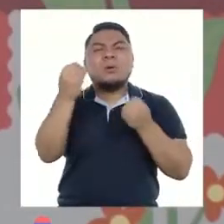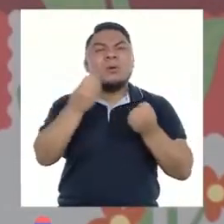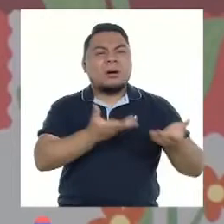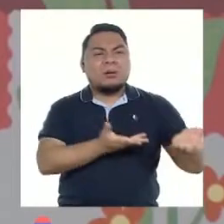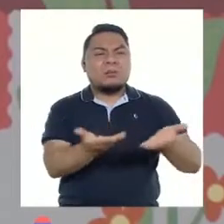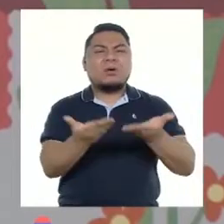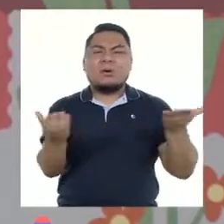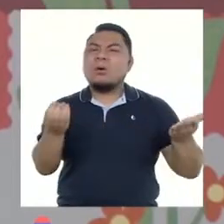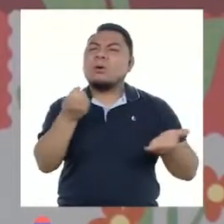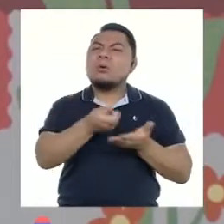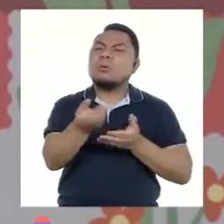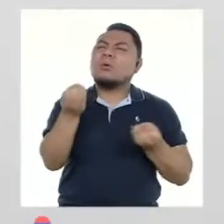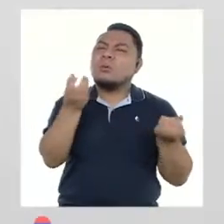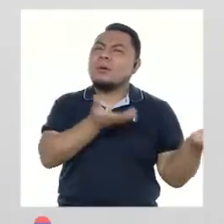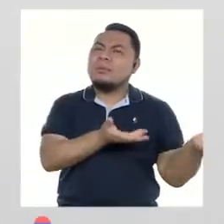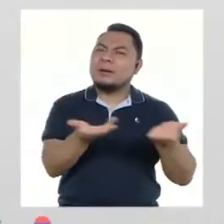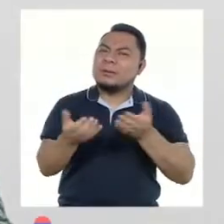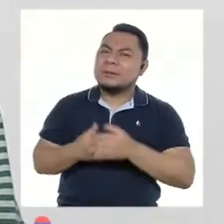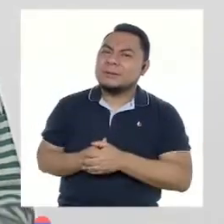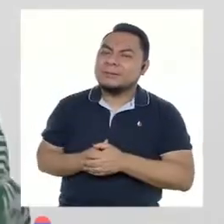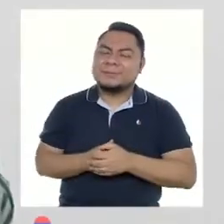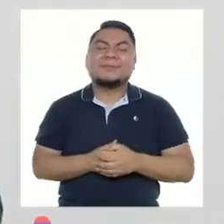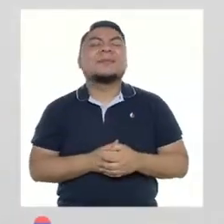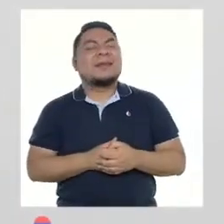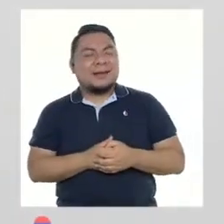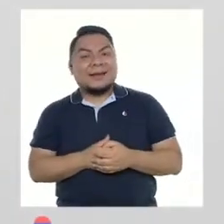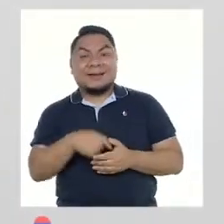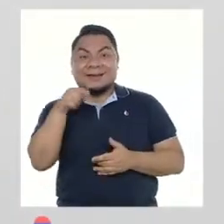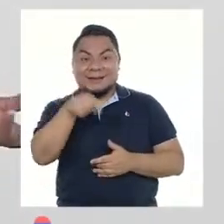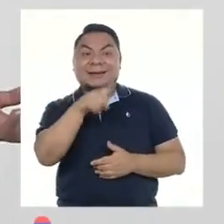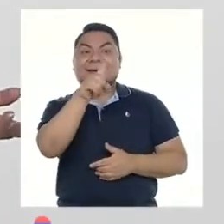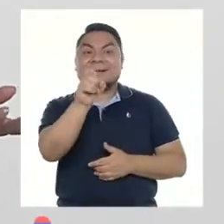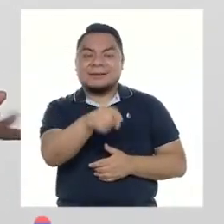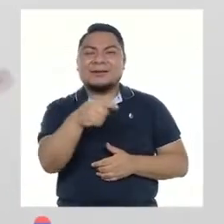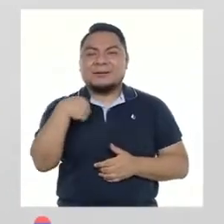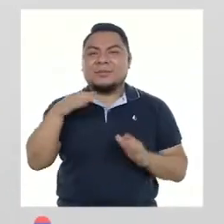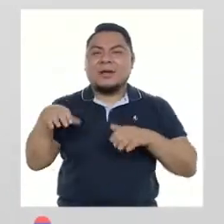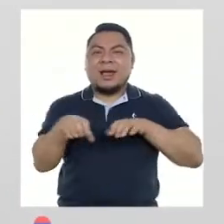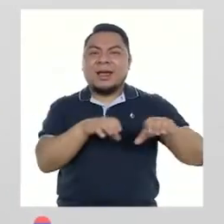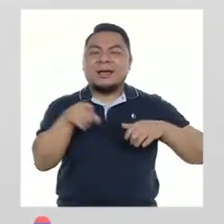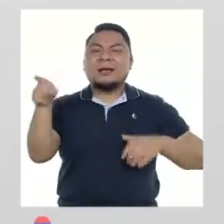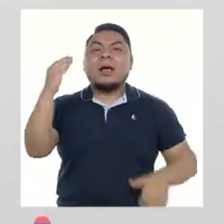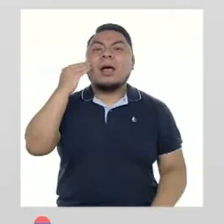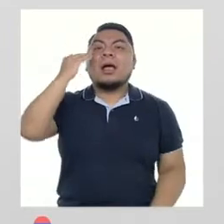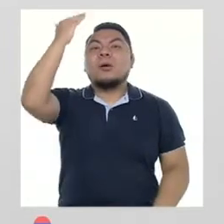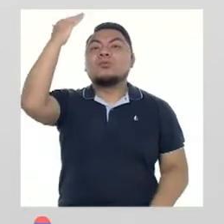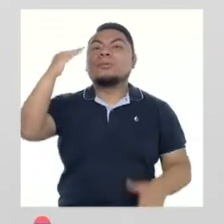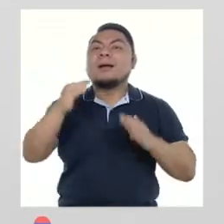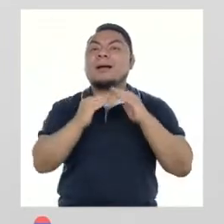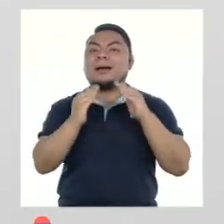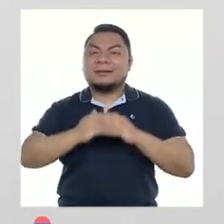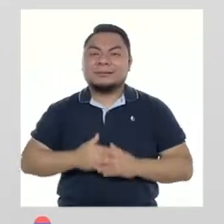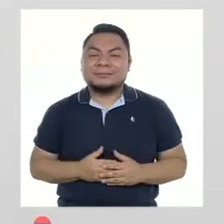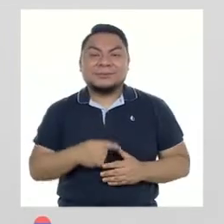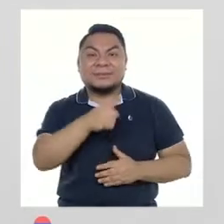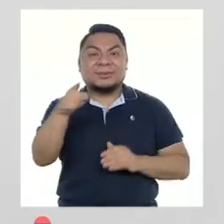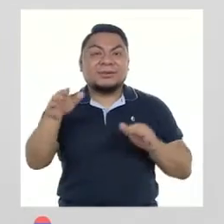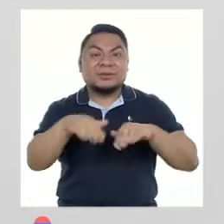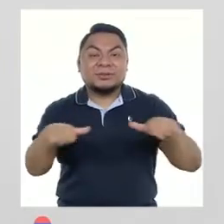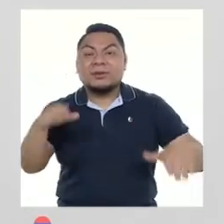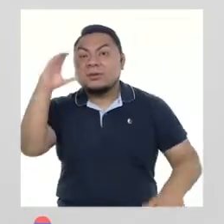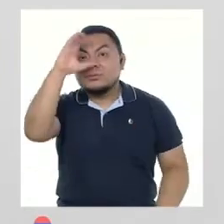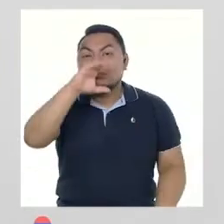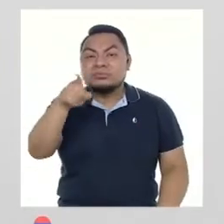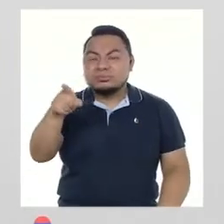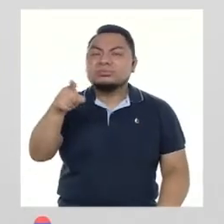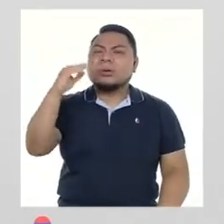llevabas lo que habías comprado? Ah, esa pregunta se la pueden hacer a los adultos de la casa. Niños, busquen a